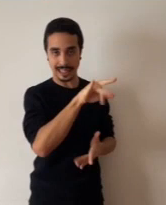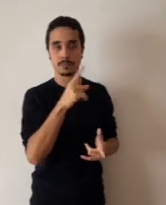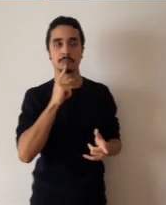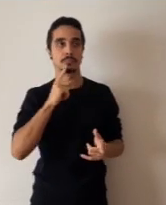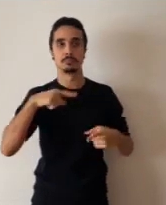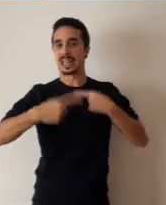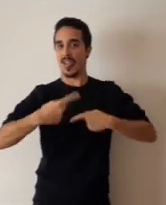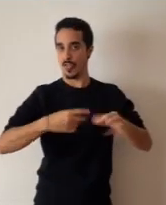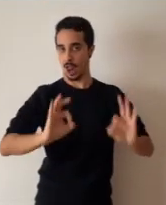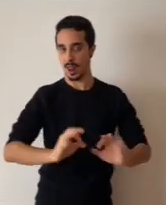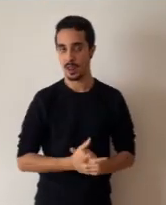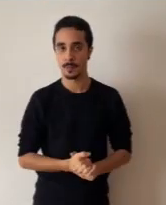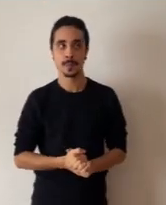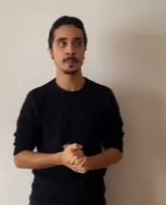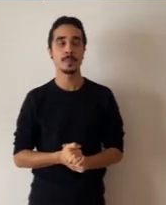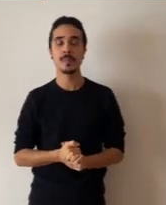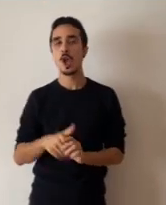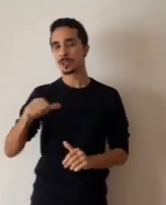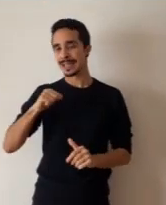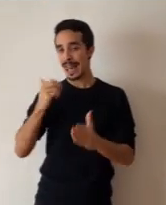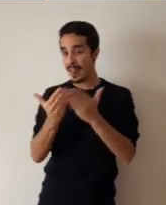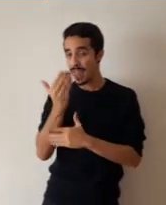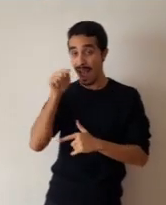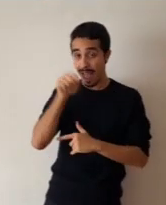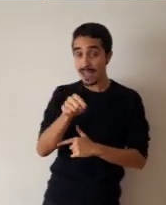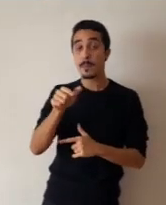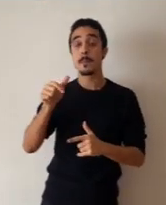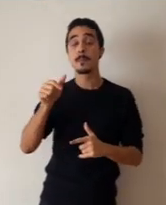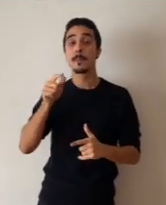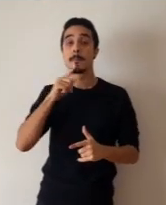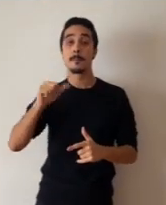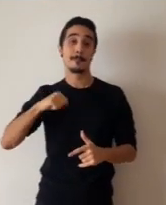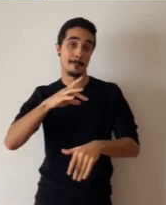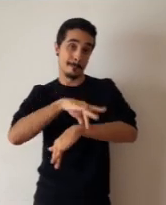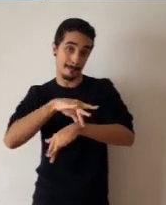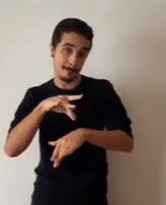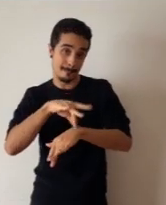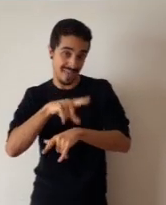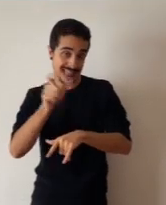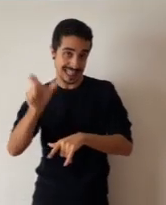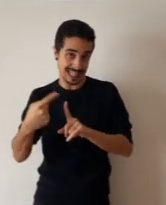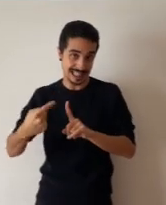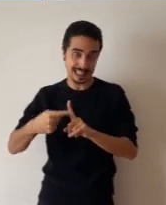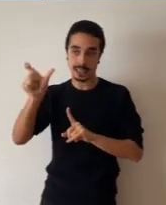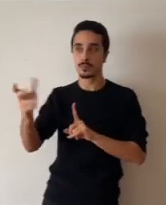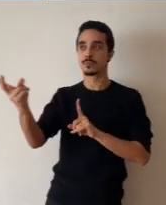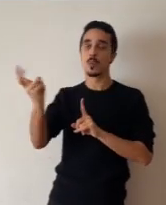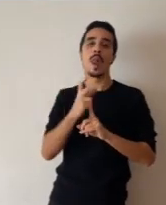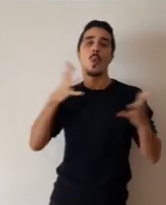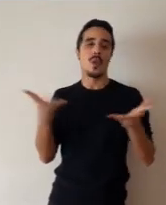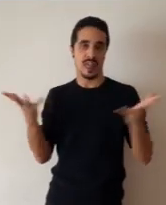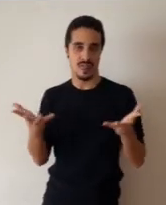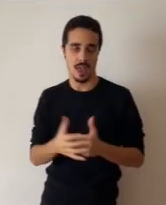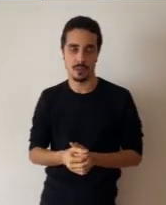día tradicionalmente son hospitales en los que se recibe a pacientes, generalmente porque proceden de